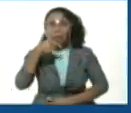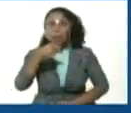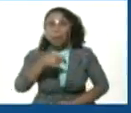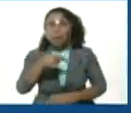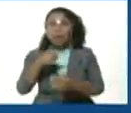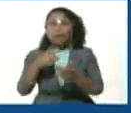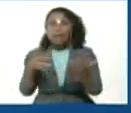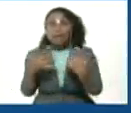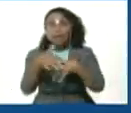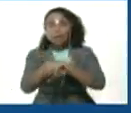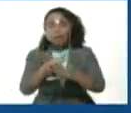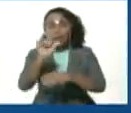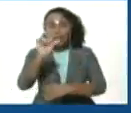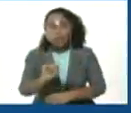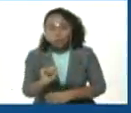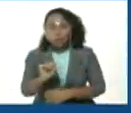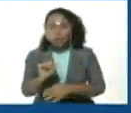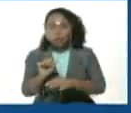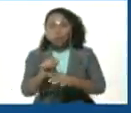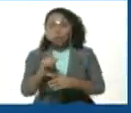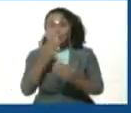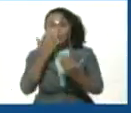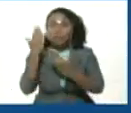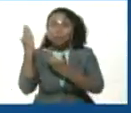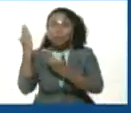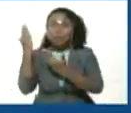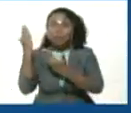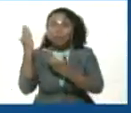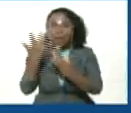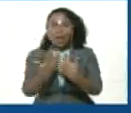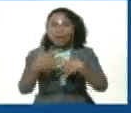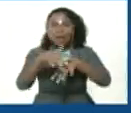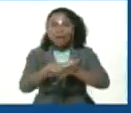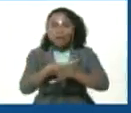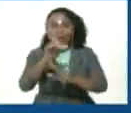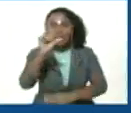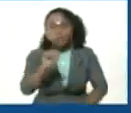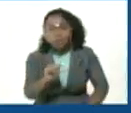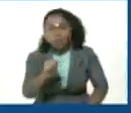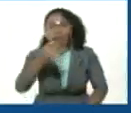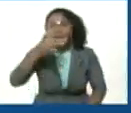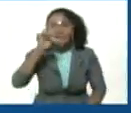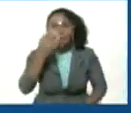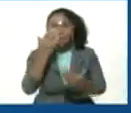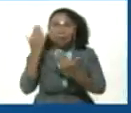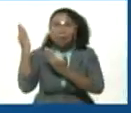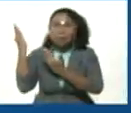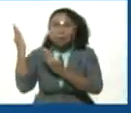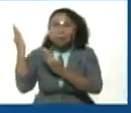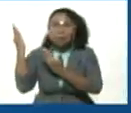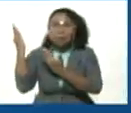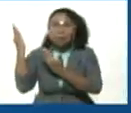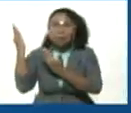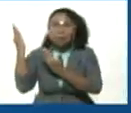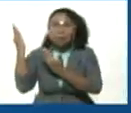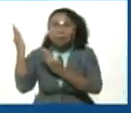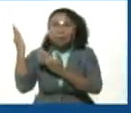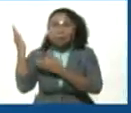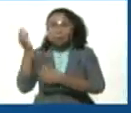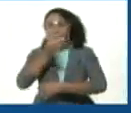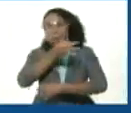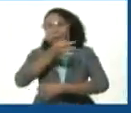del sur. Correcto, presidente. Alexis, esta es la combinación del sur, del café. Mire, qué calidad, qué